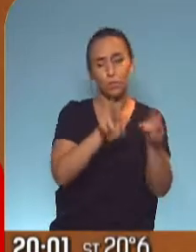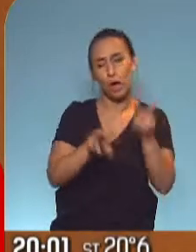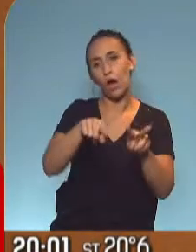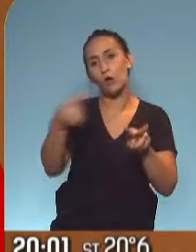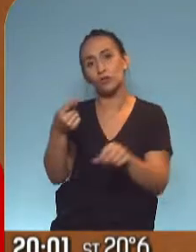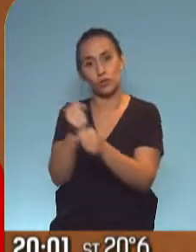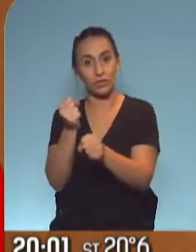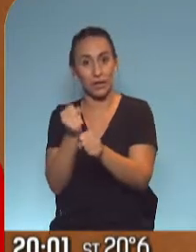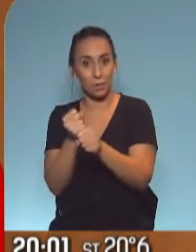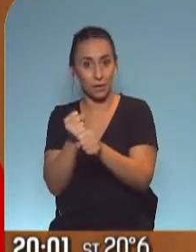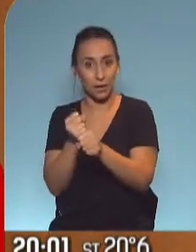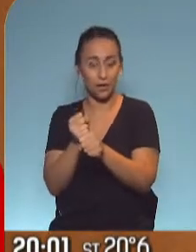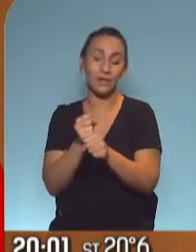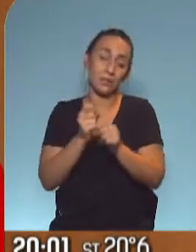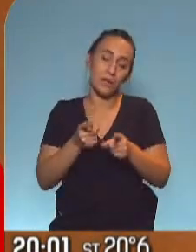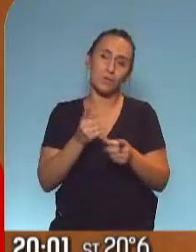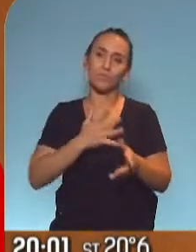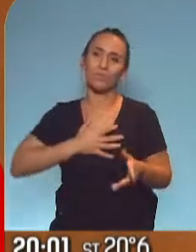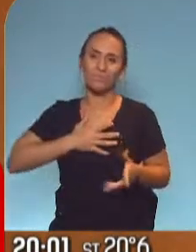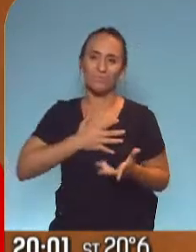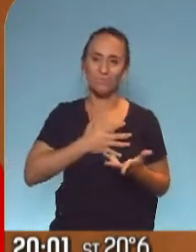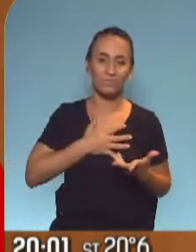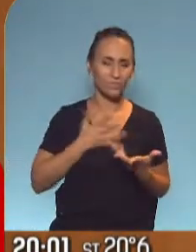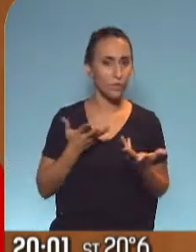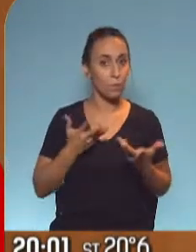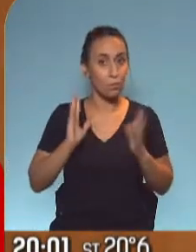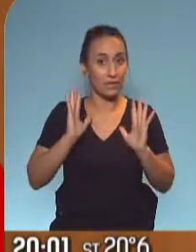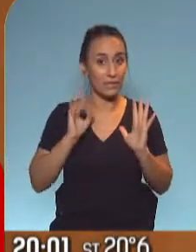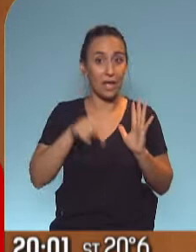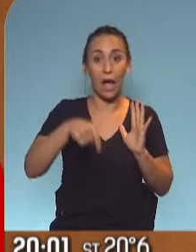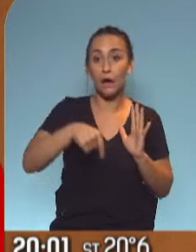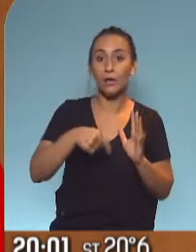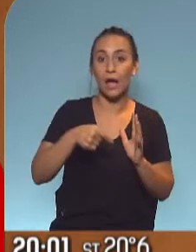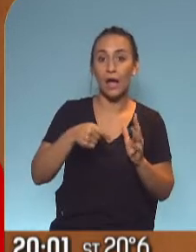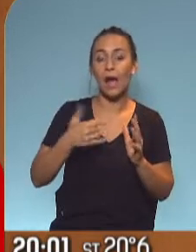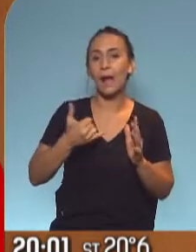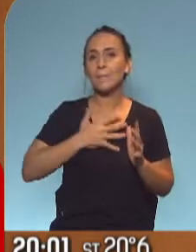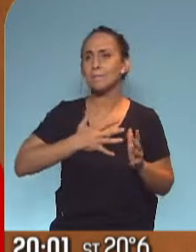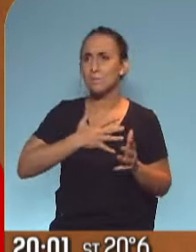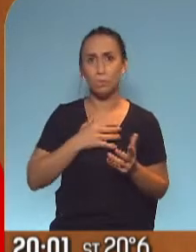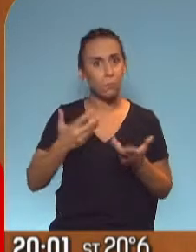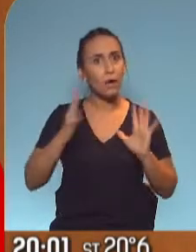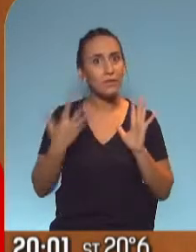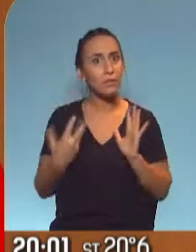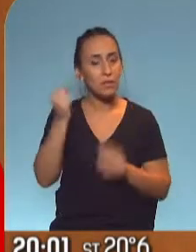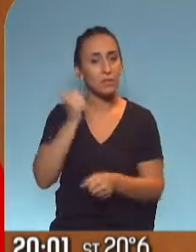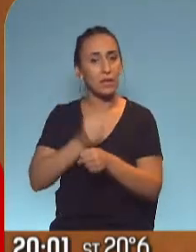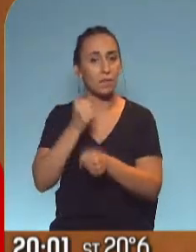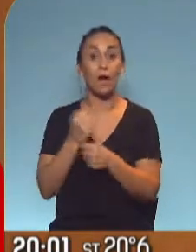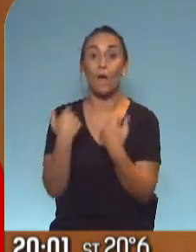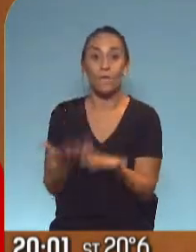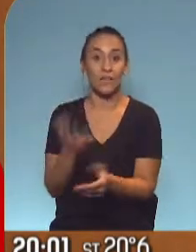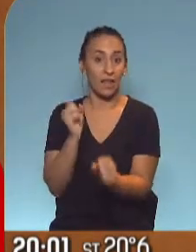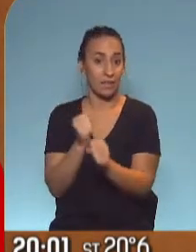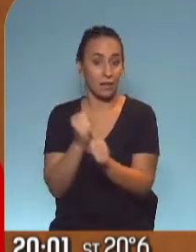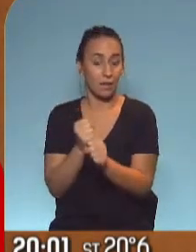bien es negativo, también está esa sensación de repente que hoy hay más posibilidades de encontrar ofertas laborales